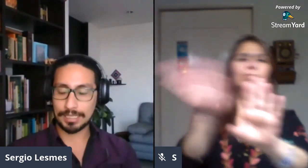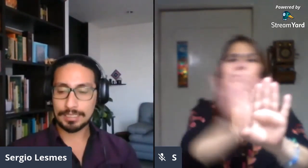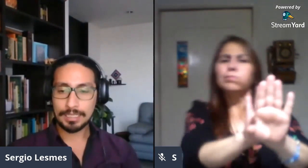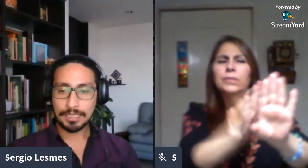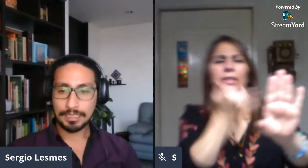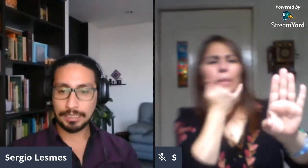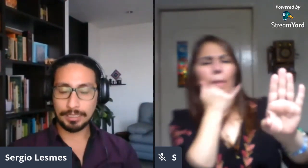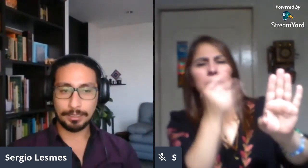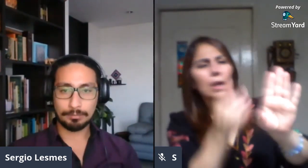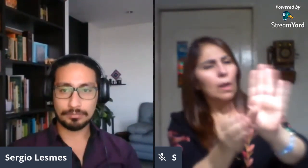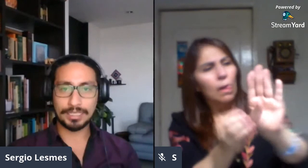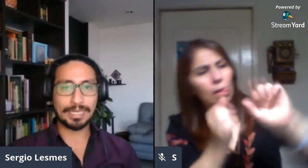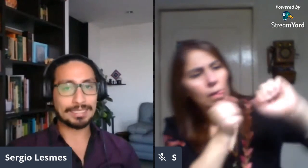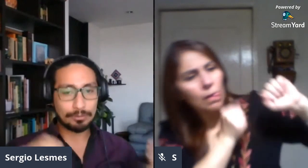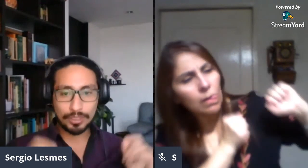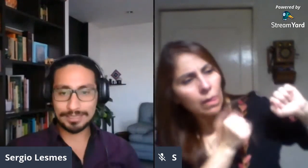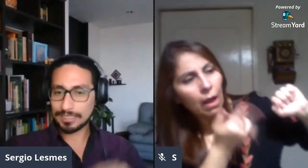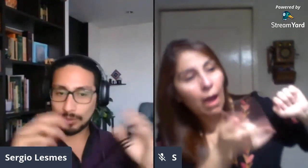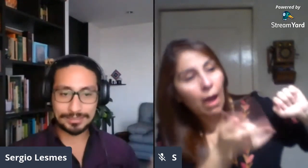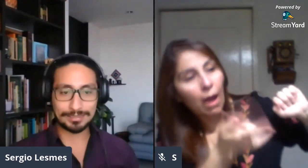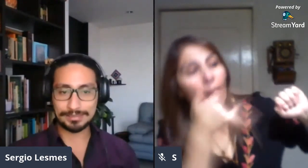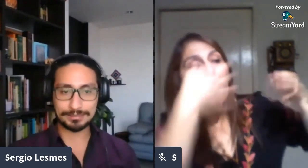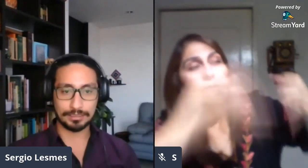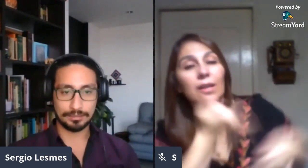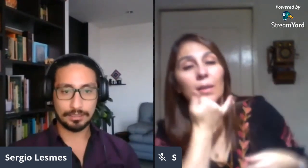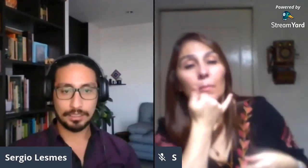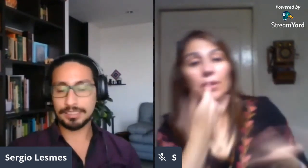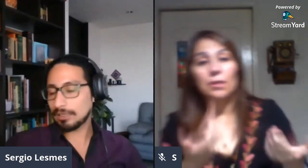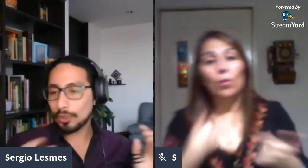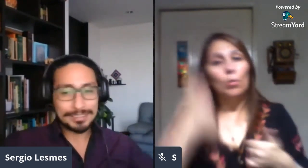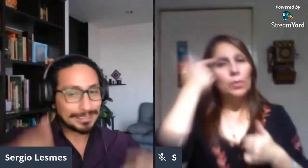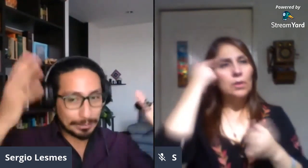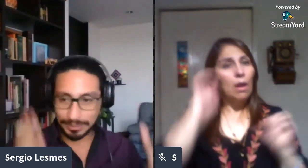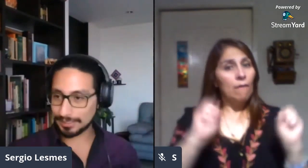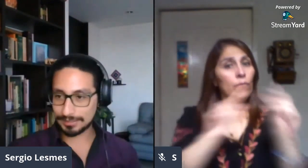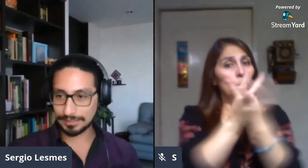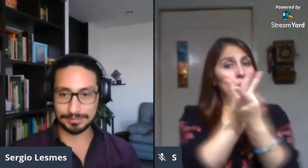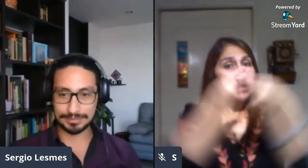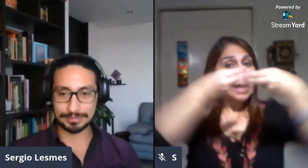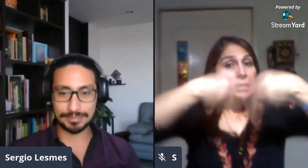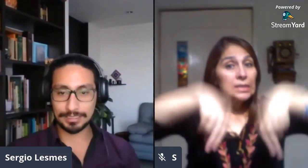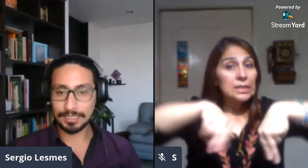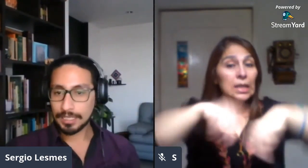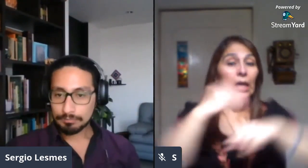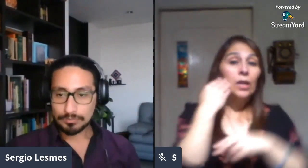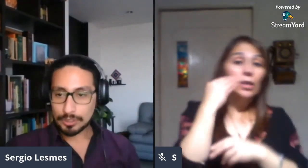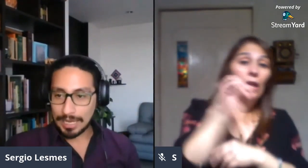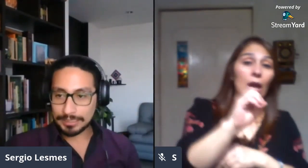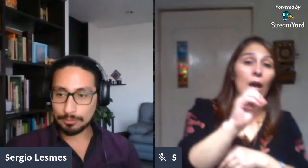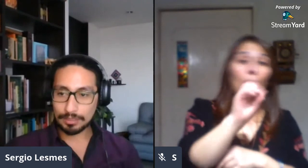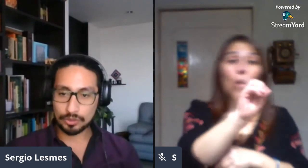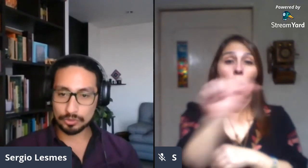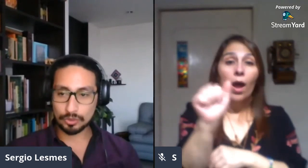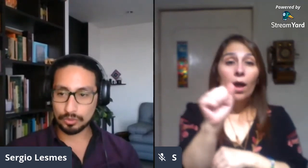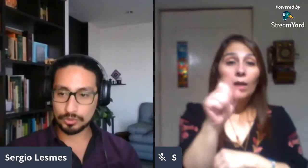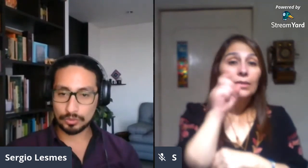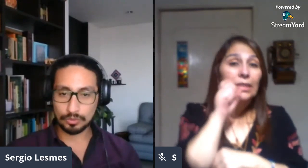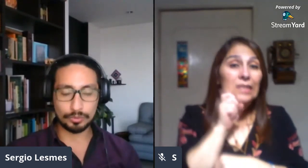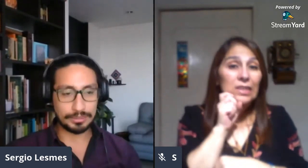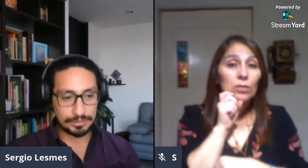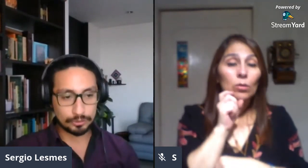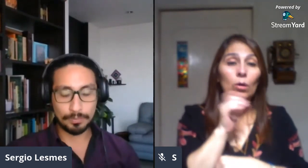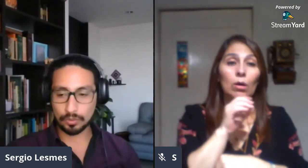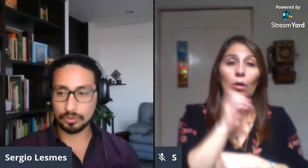la idea de que esa violencia no es sexista, y esa violencia también es sexista. Es decir, ahí